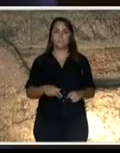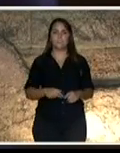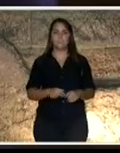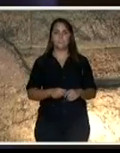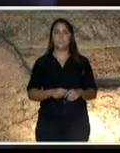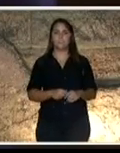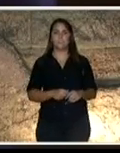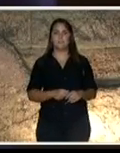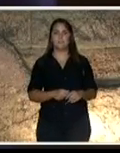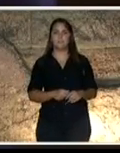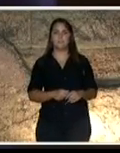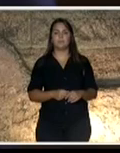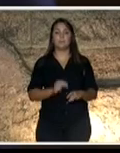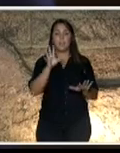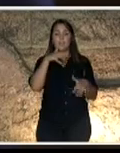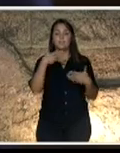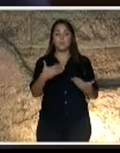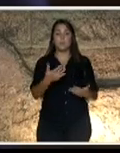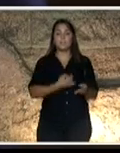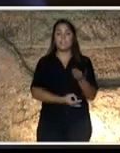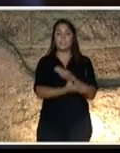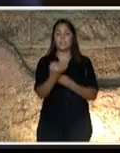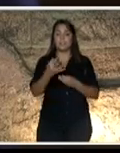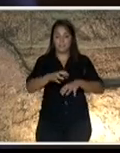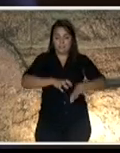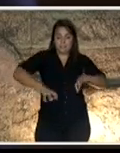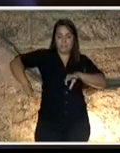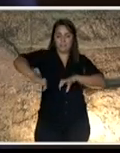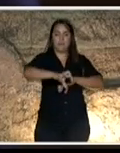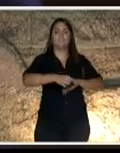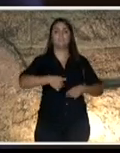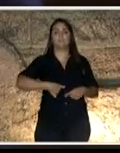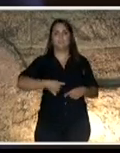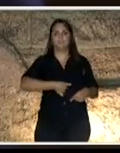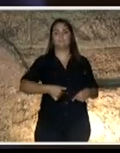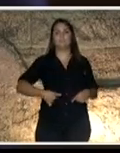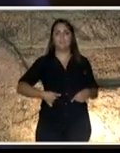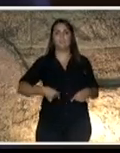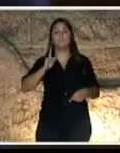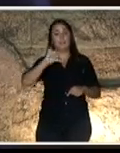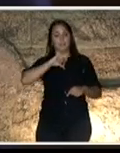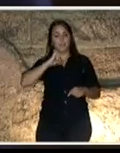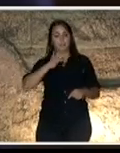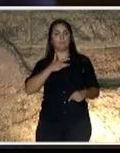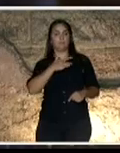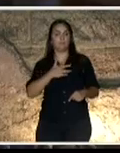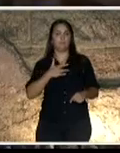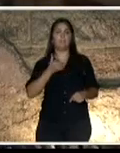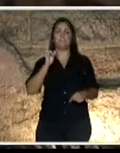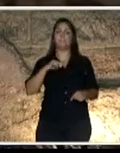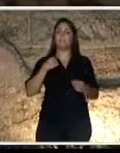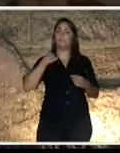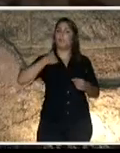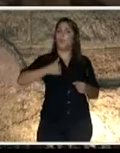actualidad se han desarrollado los trasplantes de órganos, la cirugía cardíaca, la cirugía torácica